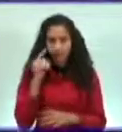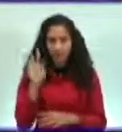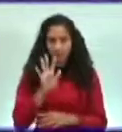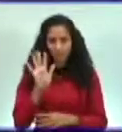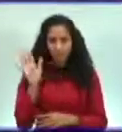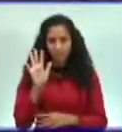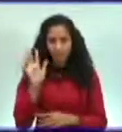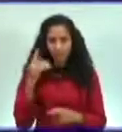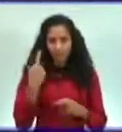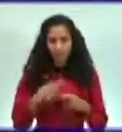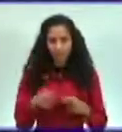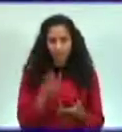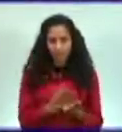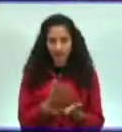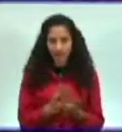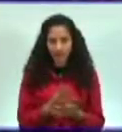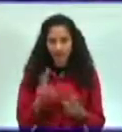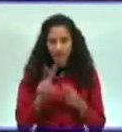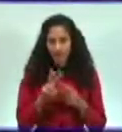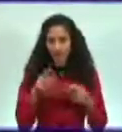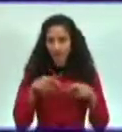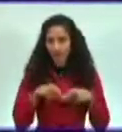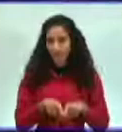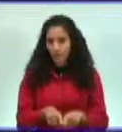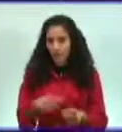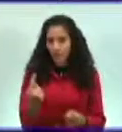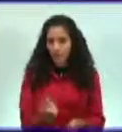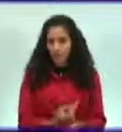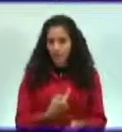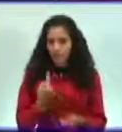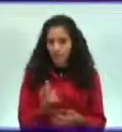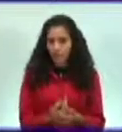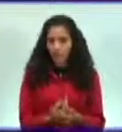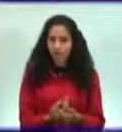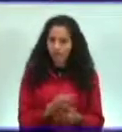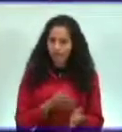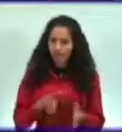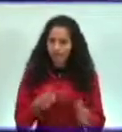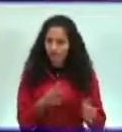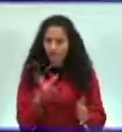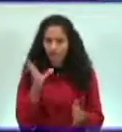el próximo encuentro para juntos seguir recorriendo el